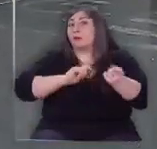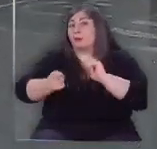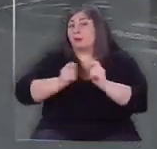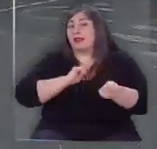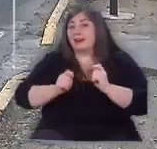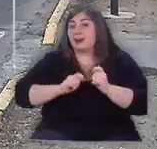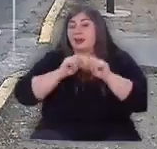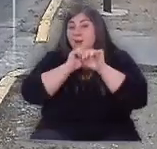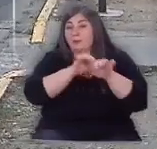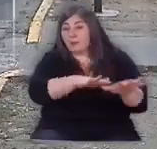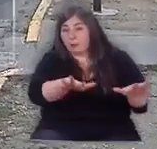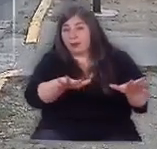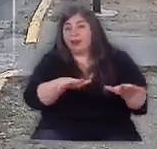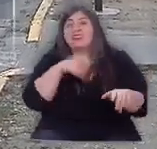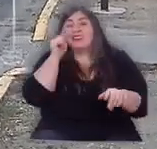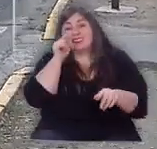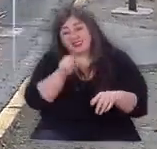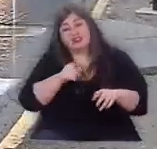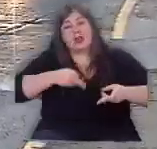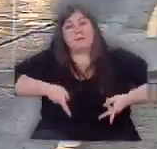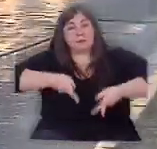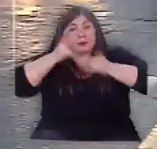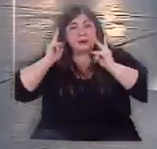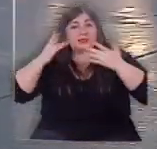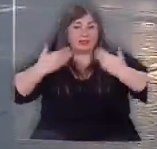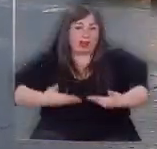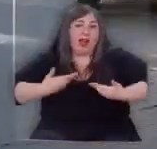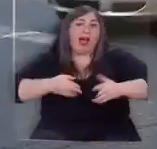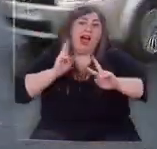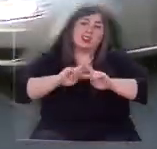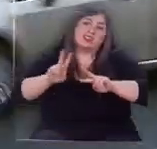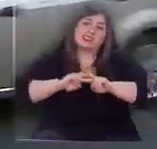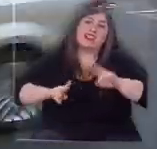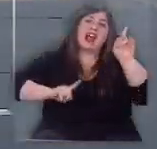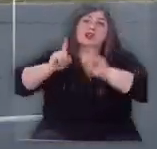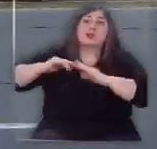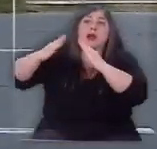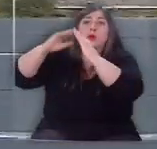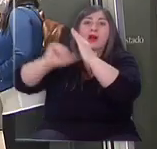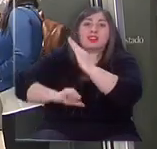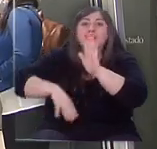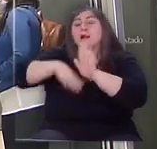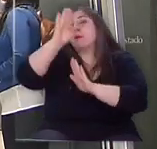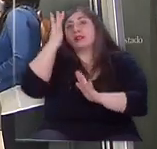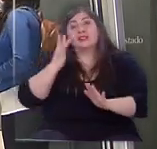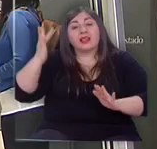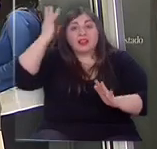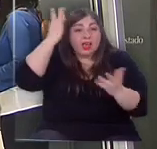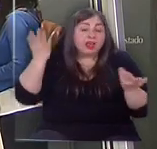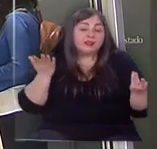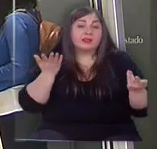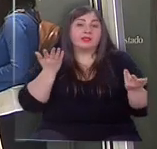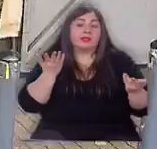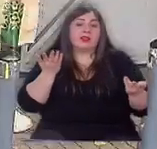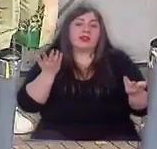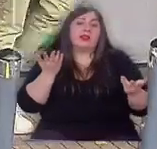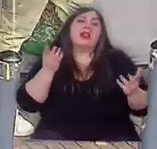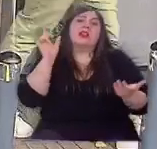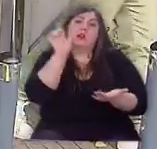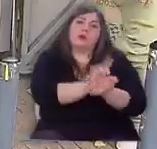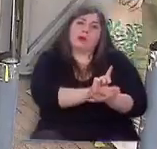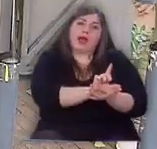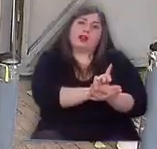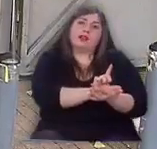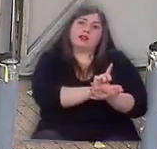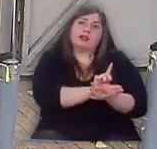propagación. Entonces, eso ha permitido ahora hacer algunas cuarentenas más inteligentes en zonas